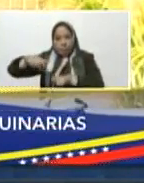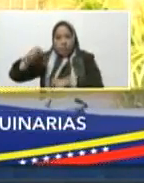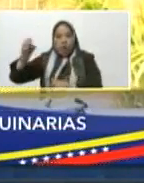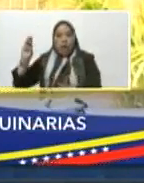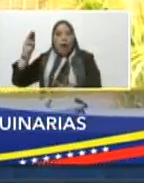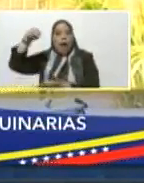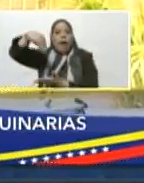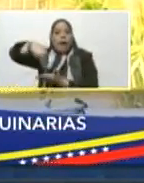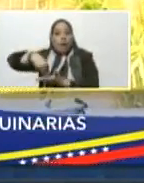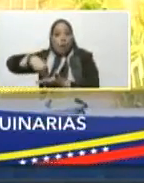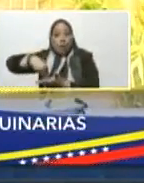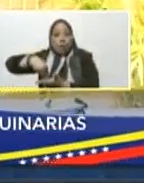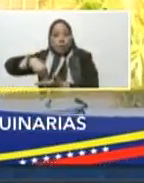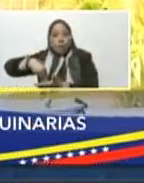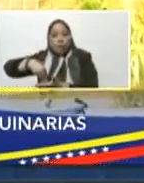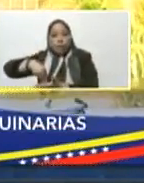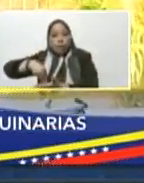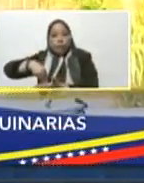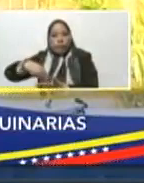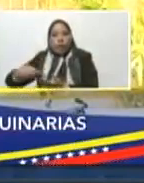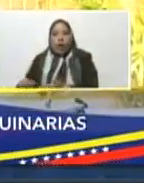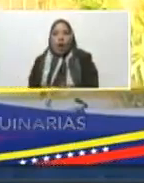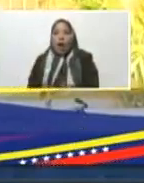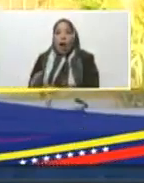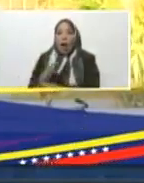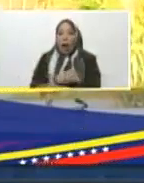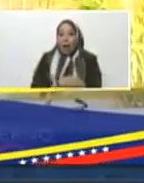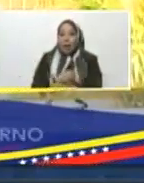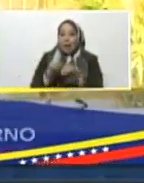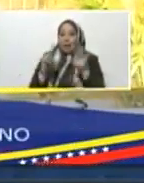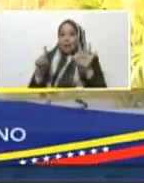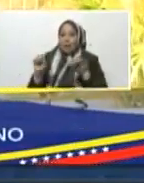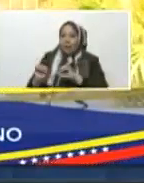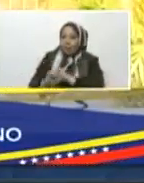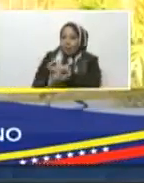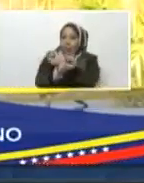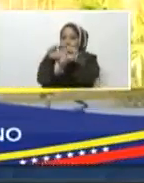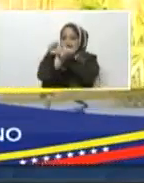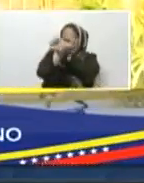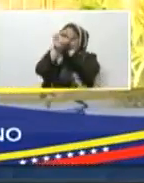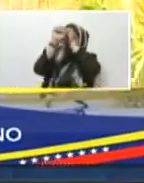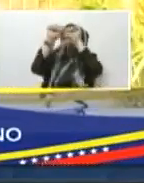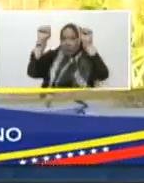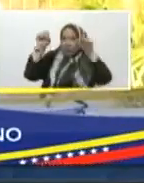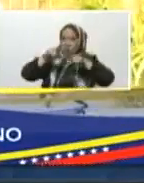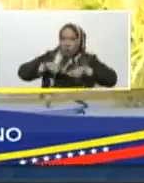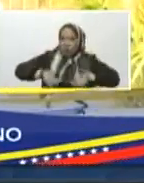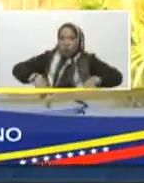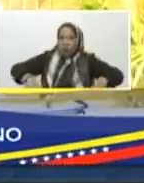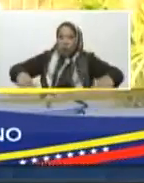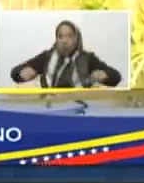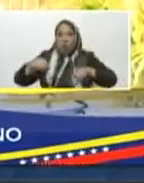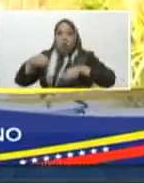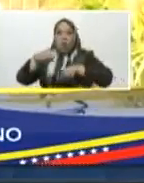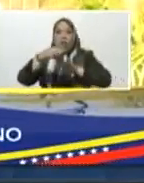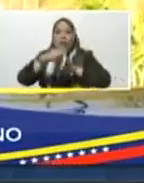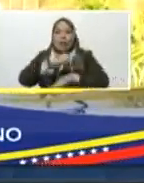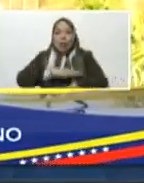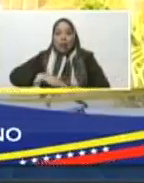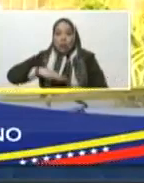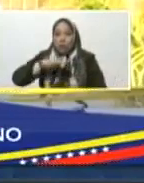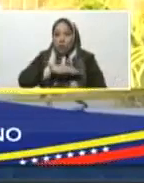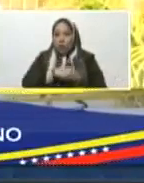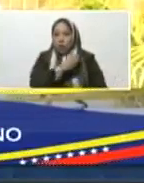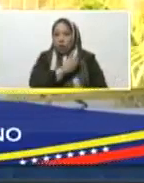¿Qué hicimos? A las 6 de la mañana amaneció en el terreno el ministro de la Presidencia de